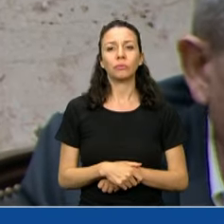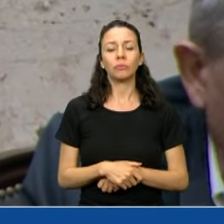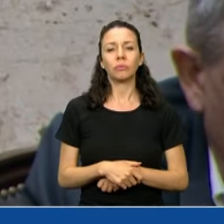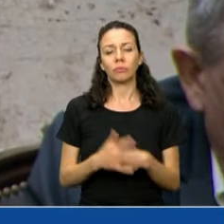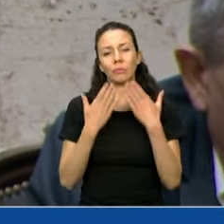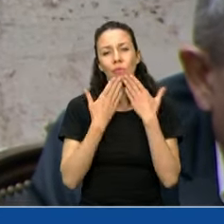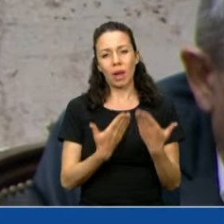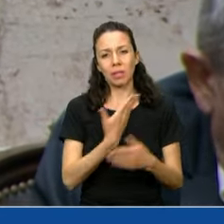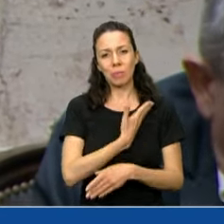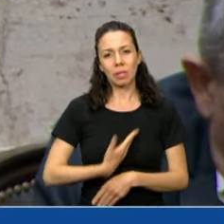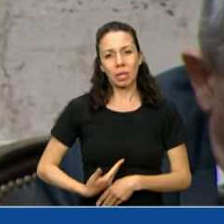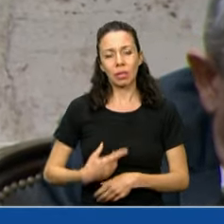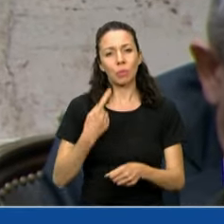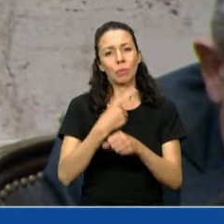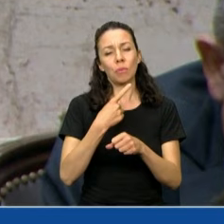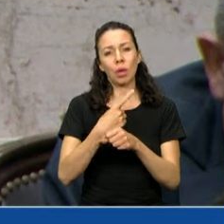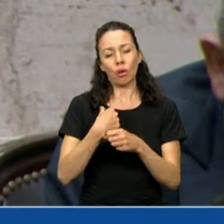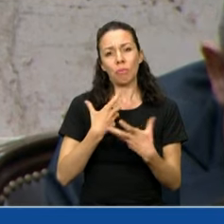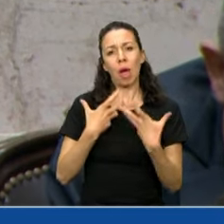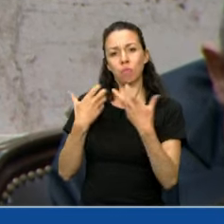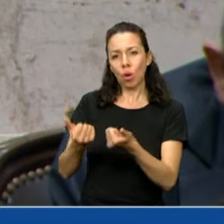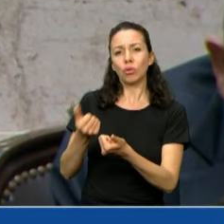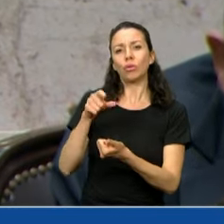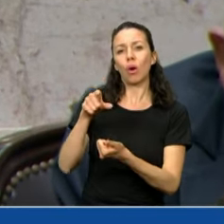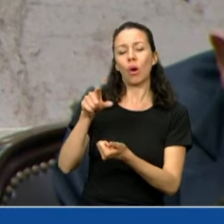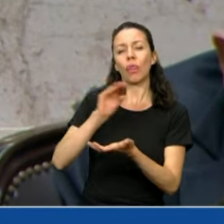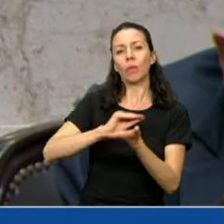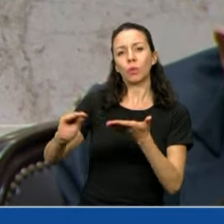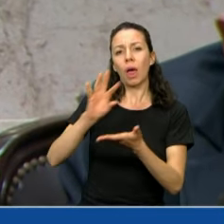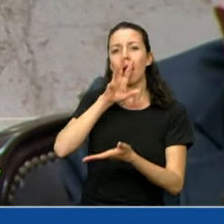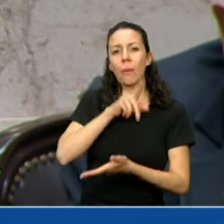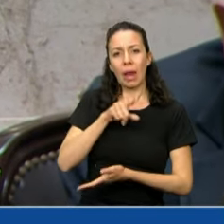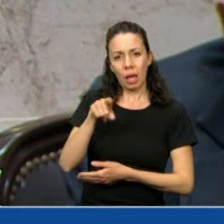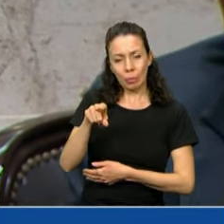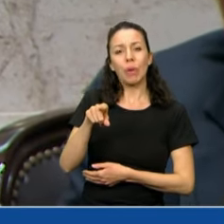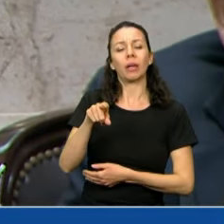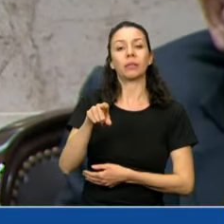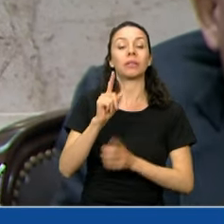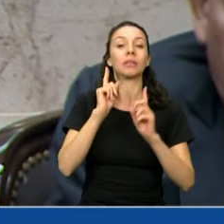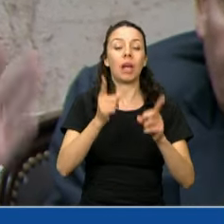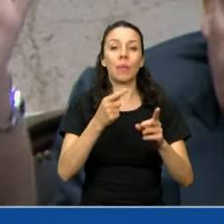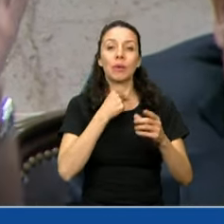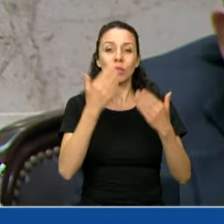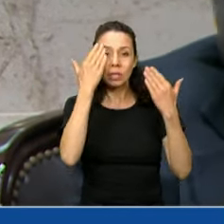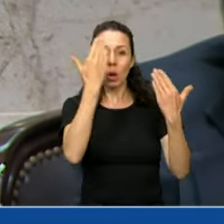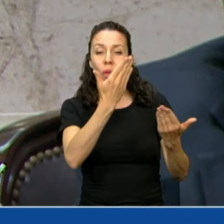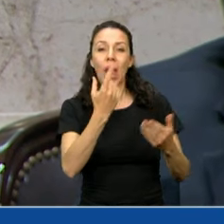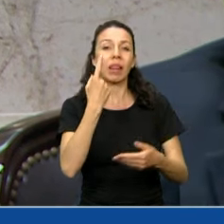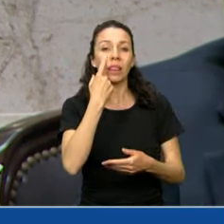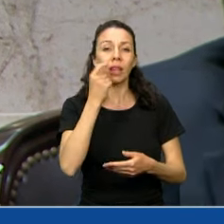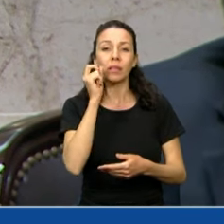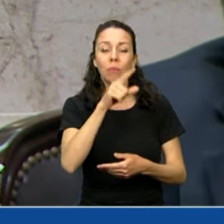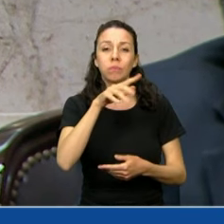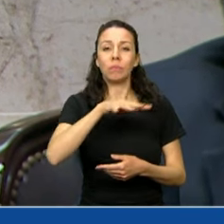señora presidenta primero mi solidaridad a la diputada y un saludo también a nuestra intendenta de